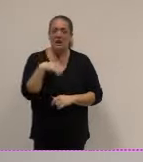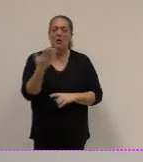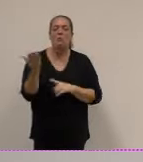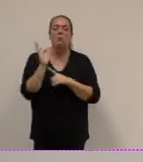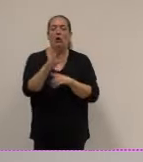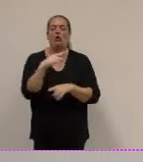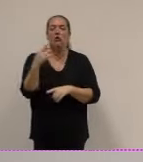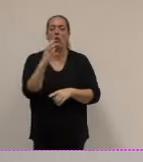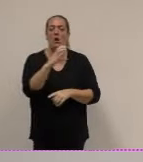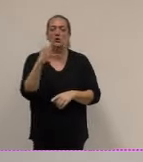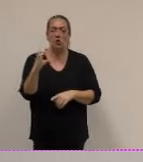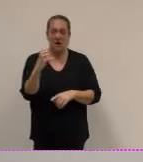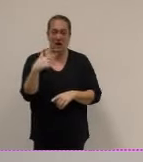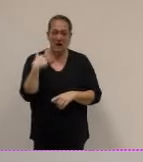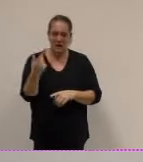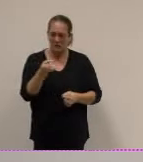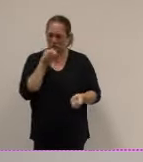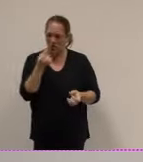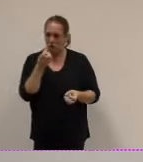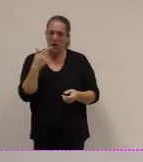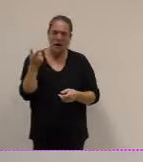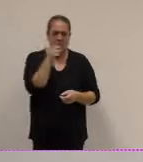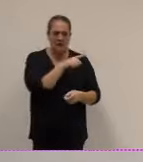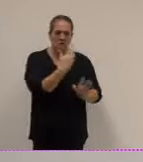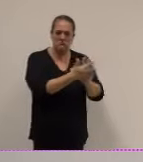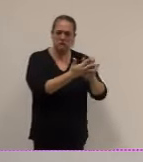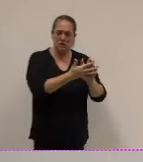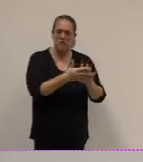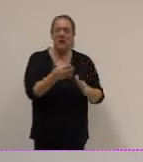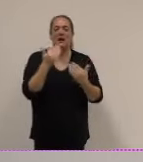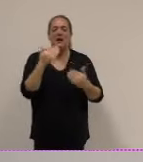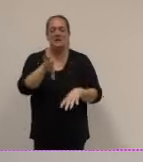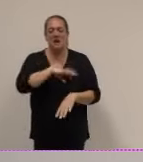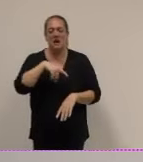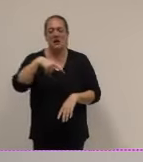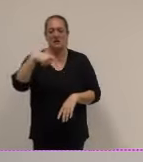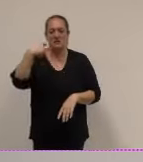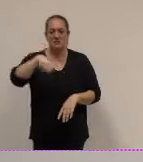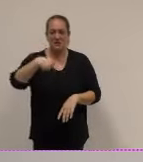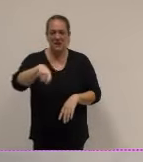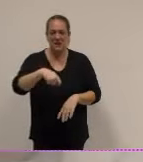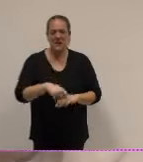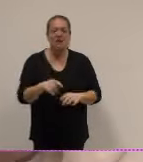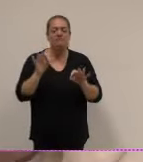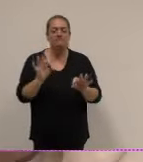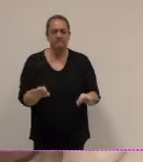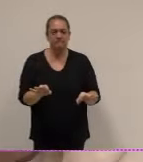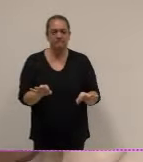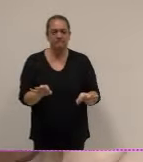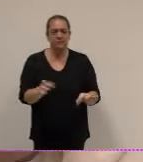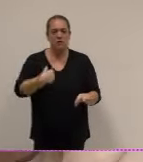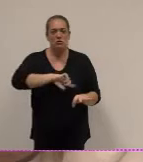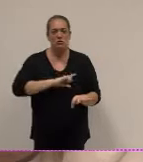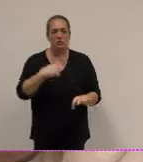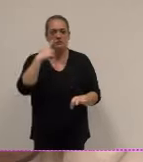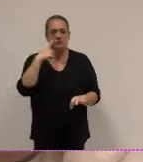Coalición Canaria, pero le damos la palabra igualmente. Gracias, señor presidente. Efectivamente, hemos detectado